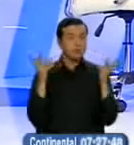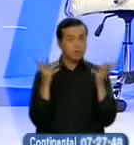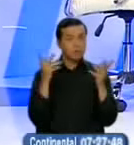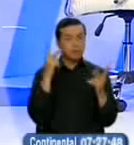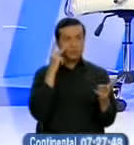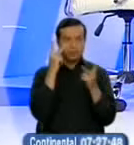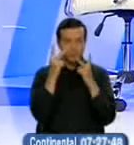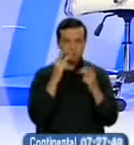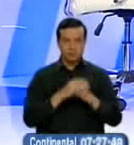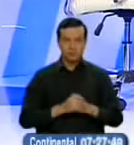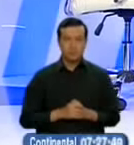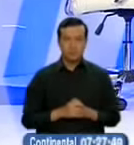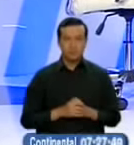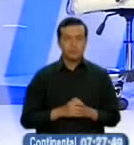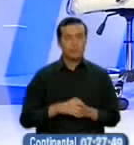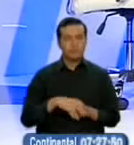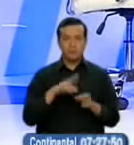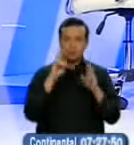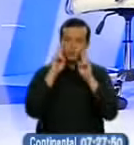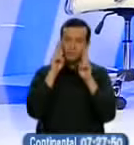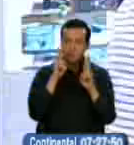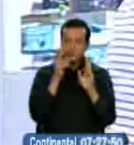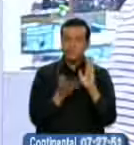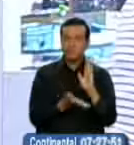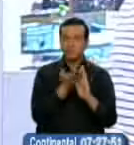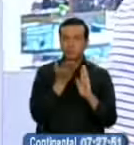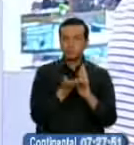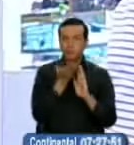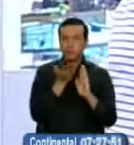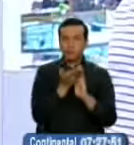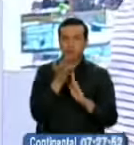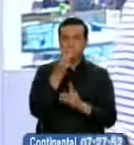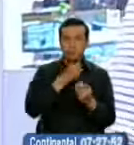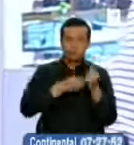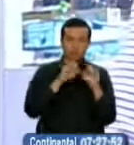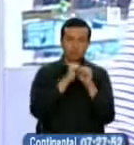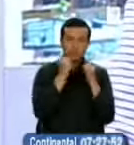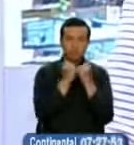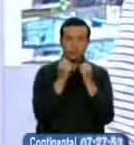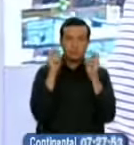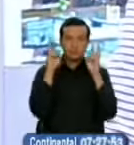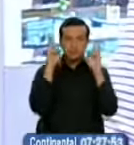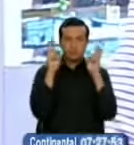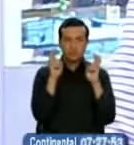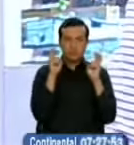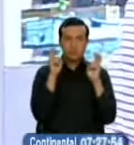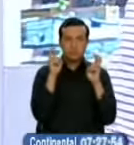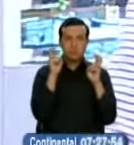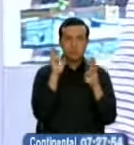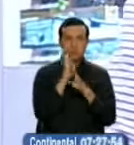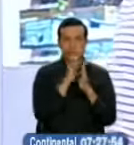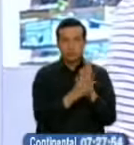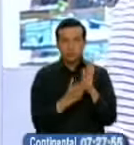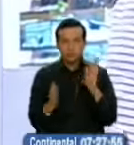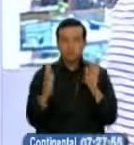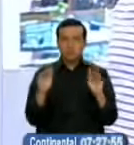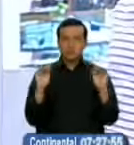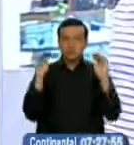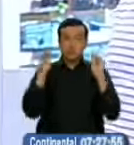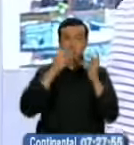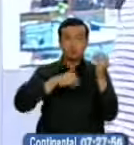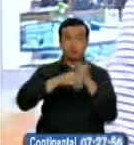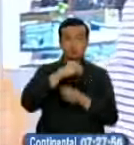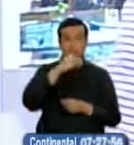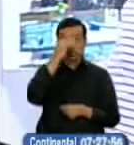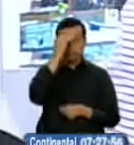mira, y hay que reconocerlo, un incremento de la inversión social en el país en los últimos años, y sobre todo inversión